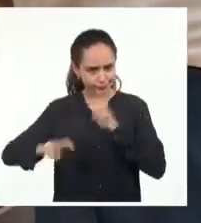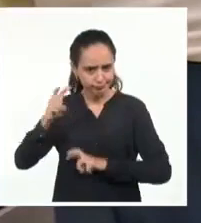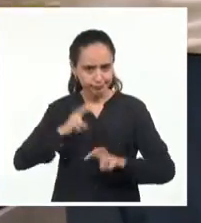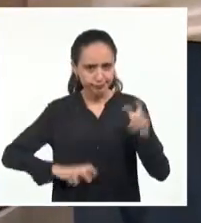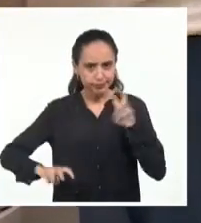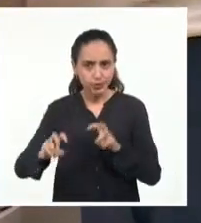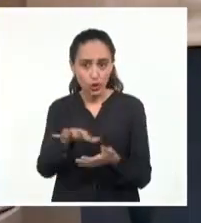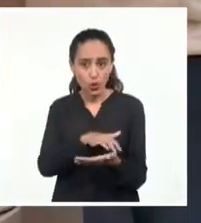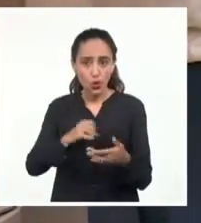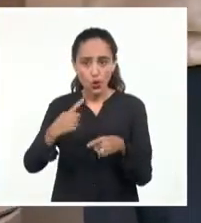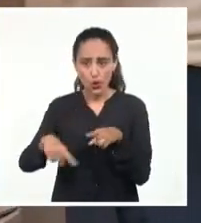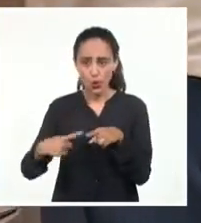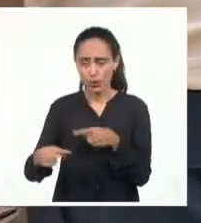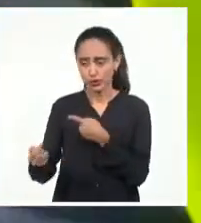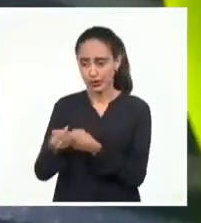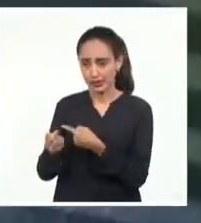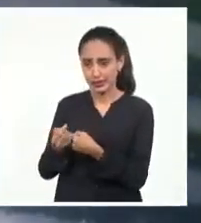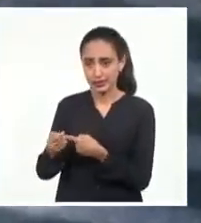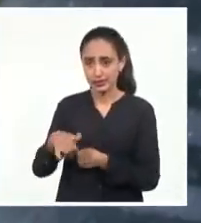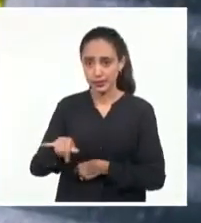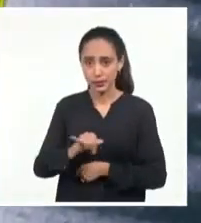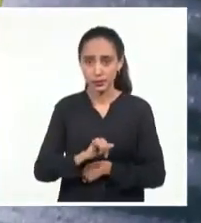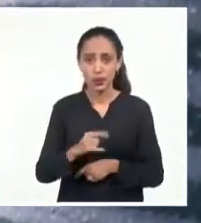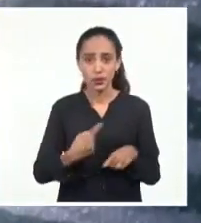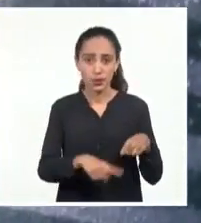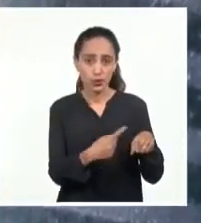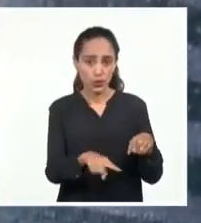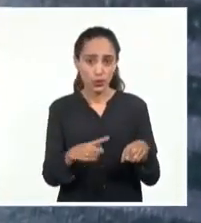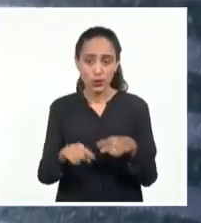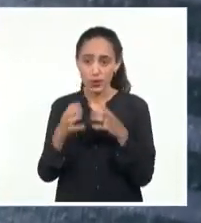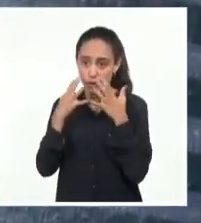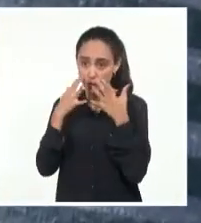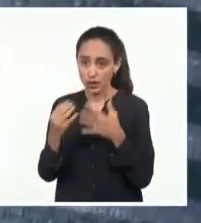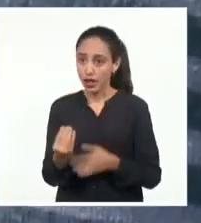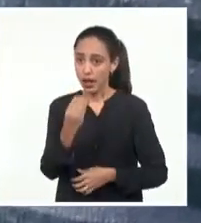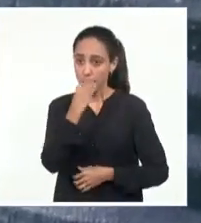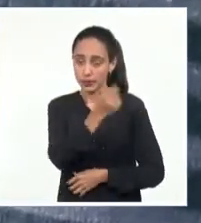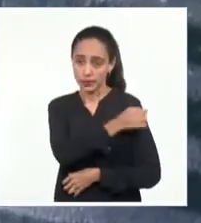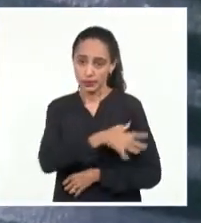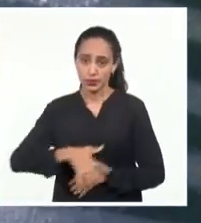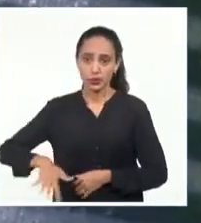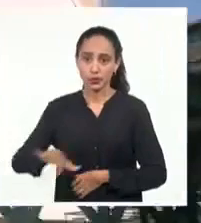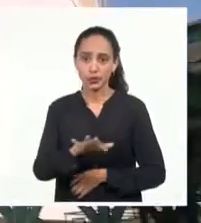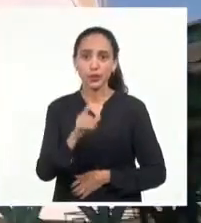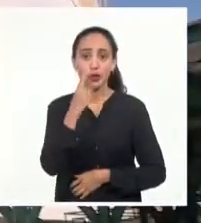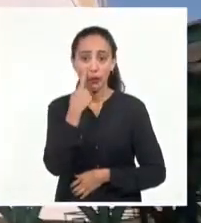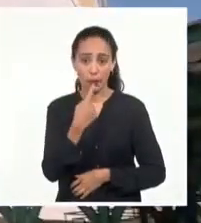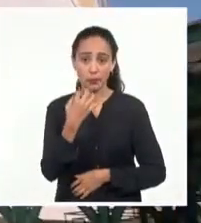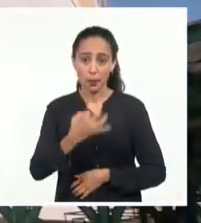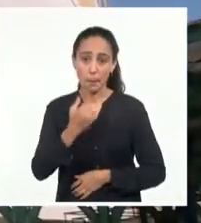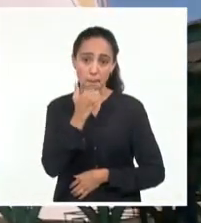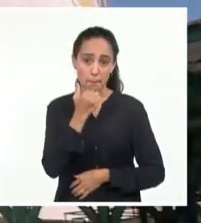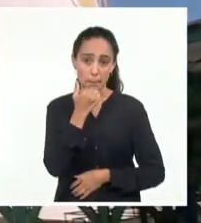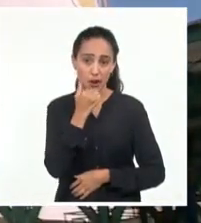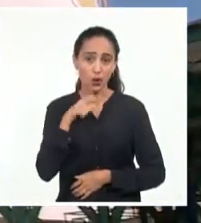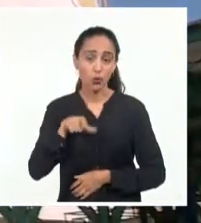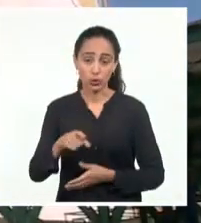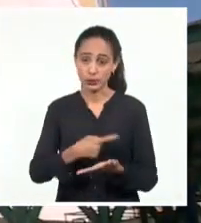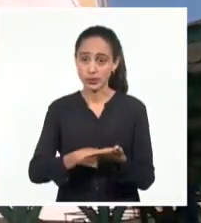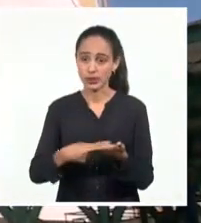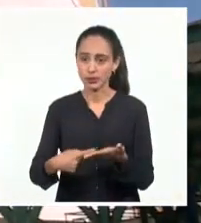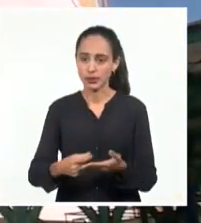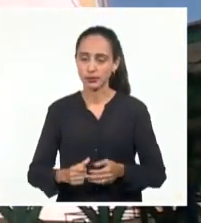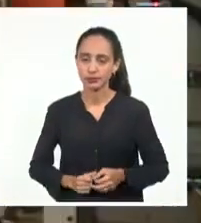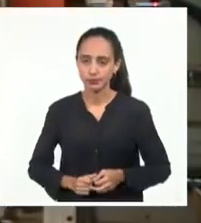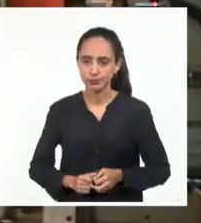ubicadas en la línea de costa por donde arriba buena parte de los productos indispensables en la alimentación del pueblo ocurren con mayor frecuencia en las últimas semanas. En